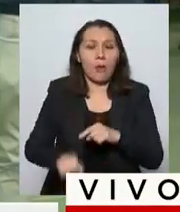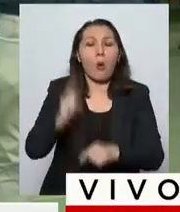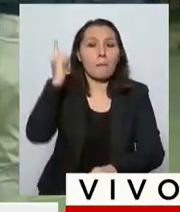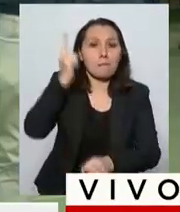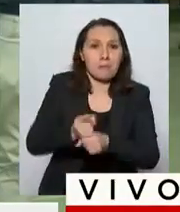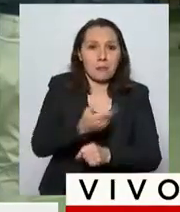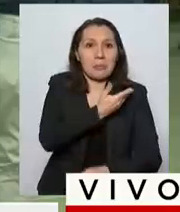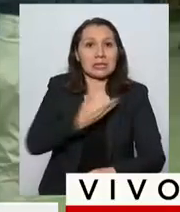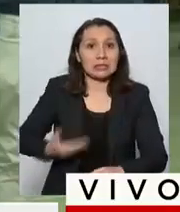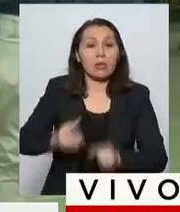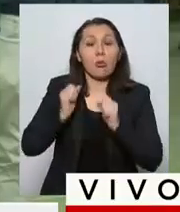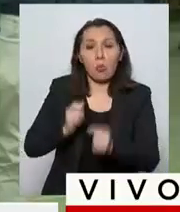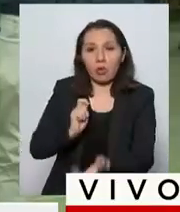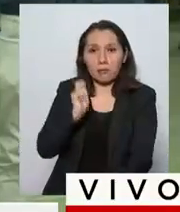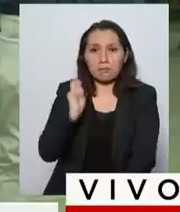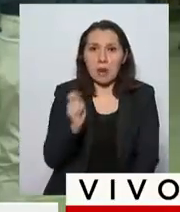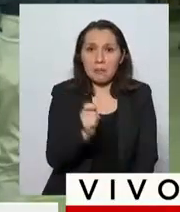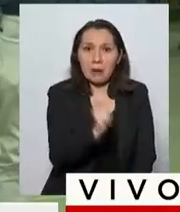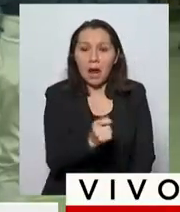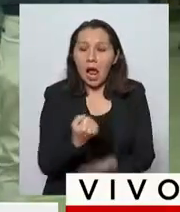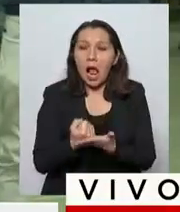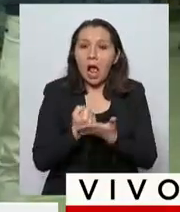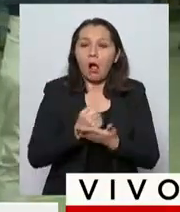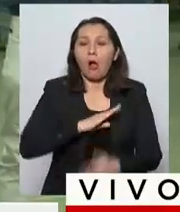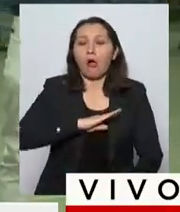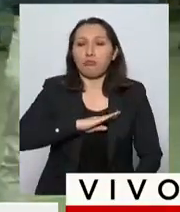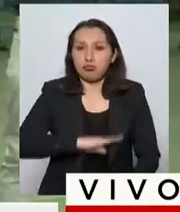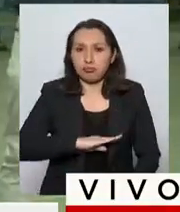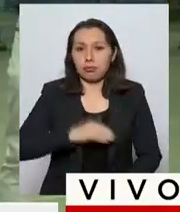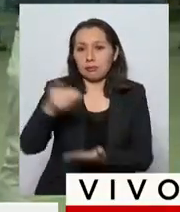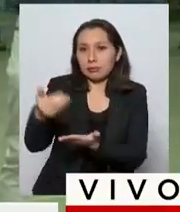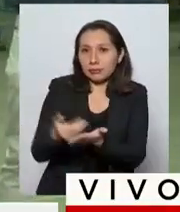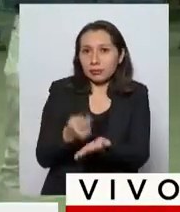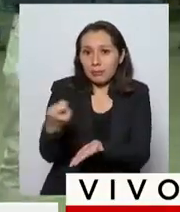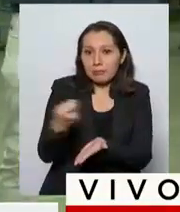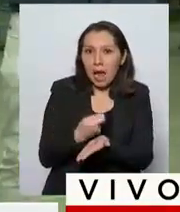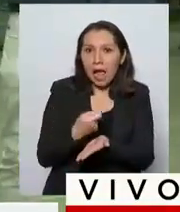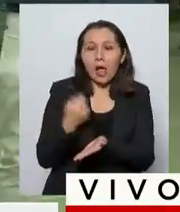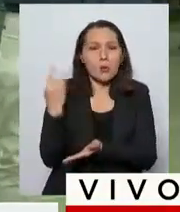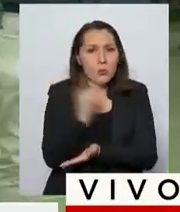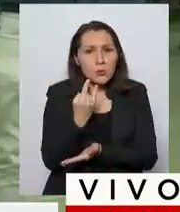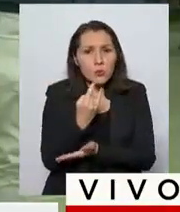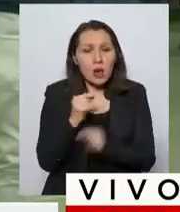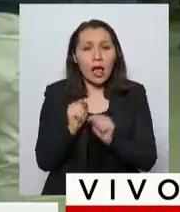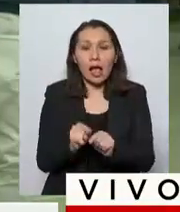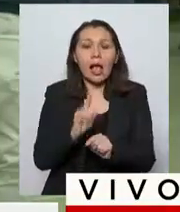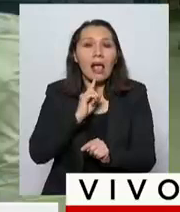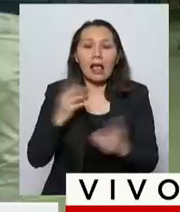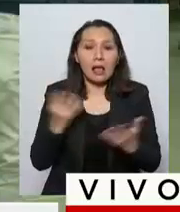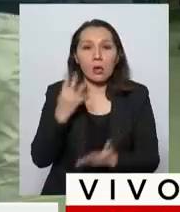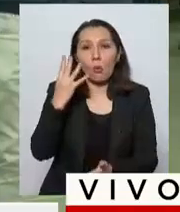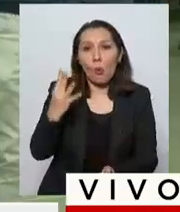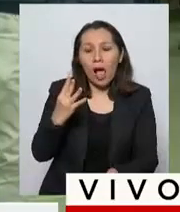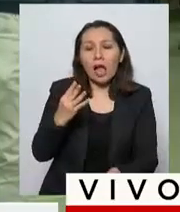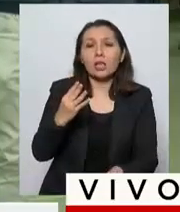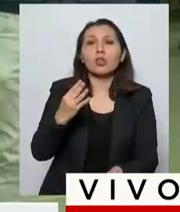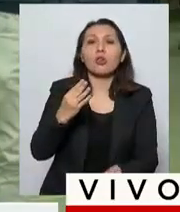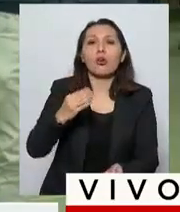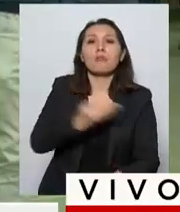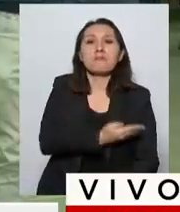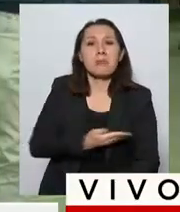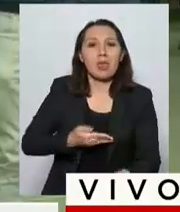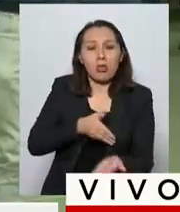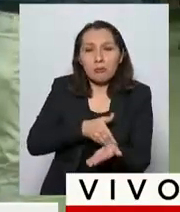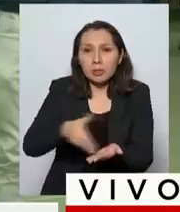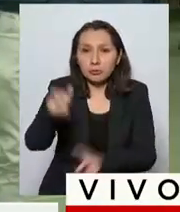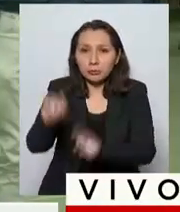presidencial para poder llegar con esa ayuda, ese alivio, ese ingreso familiar de emergencia a 4,5 millones de